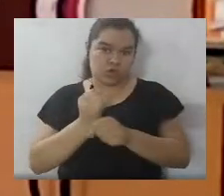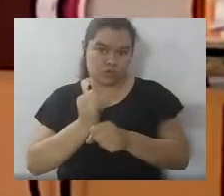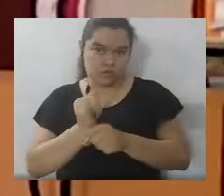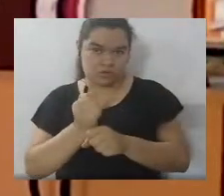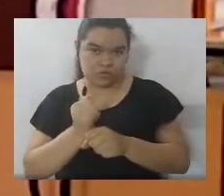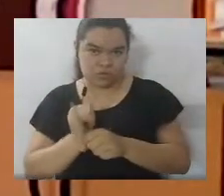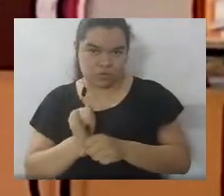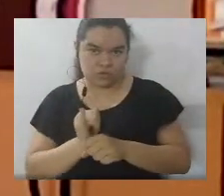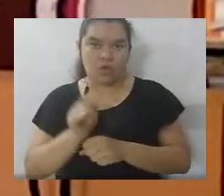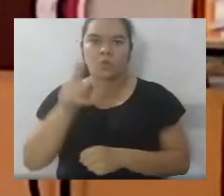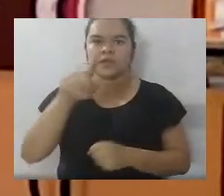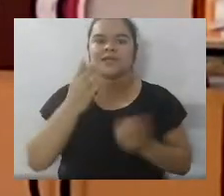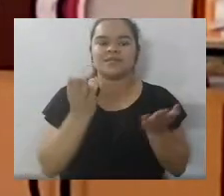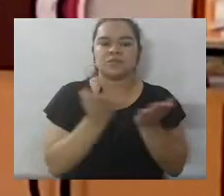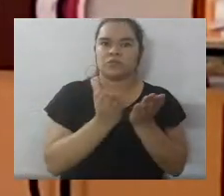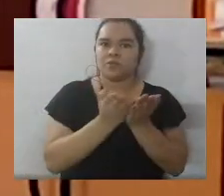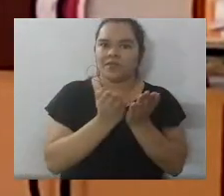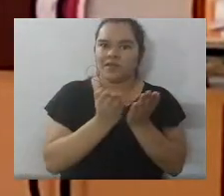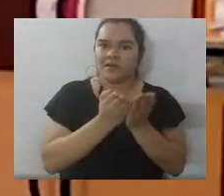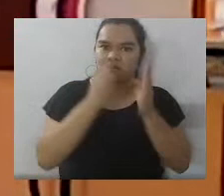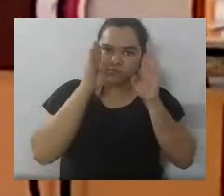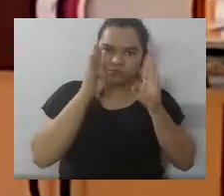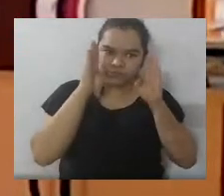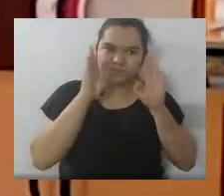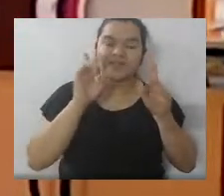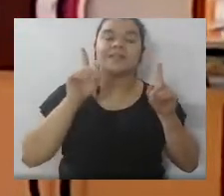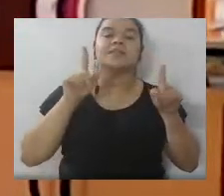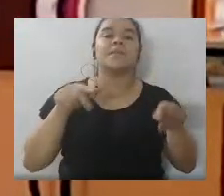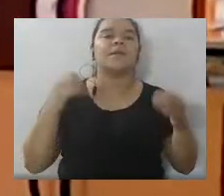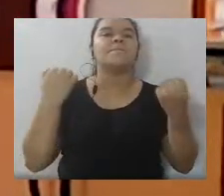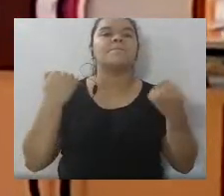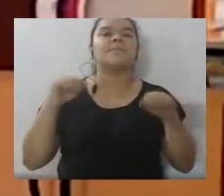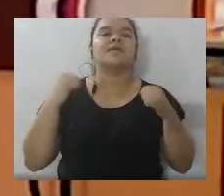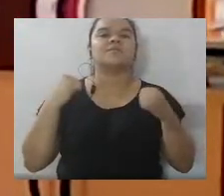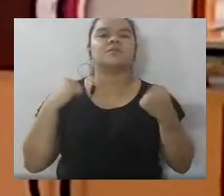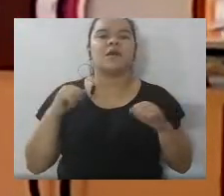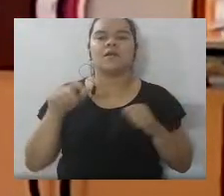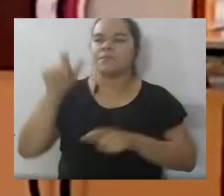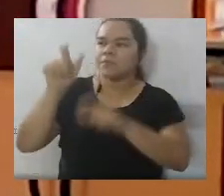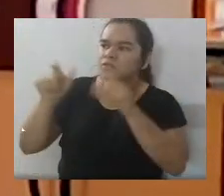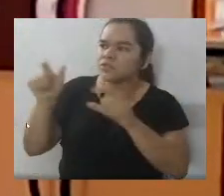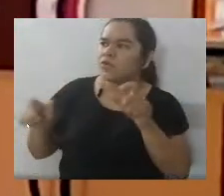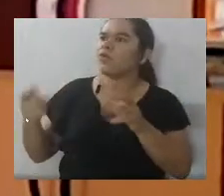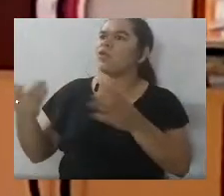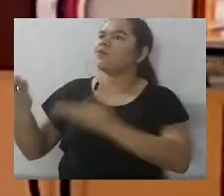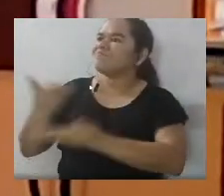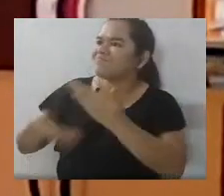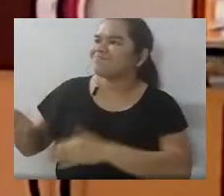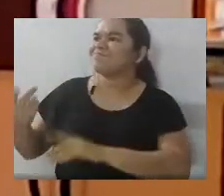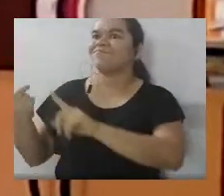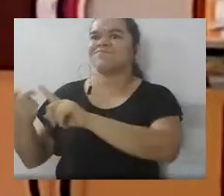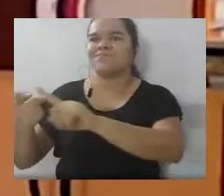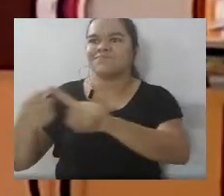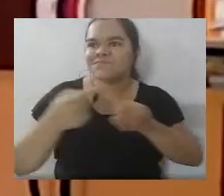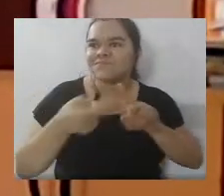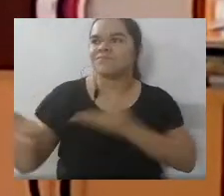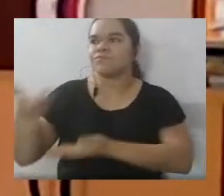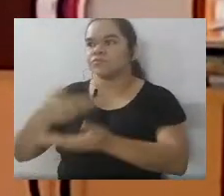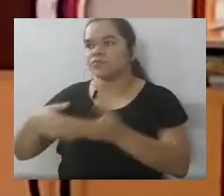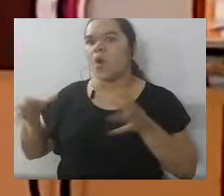que, aparte de estudiar, ustedes desarrollen todo el otro tipo de actividades que son importantes en un